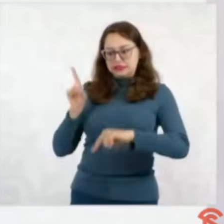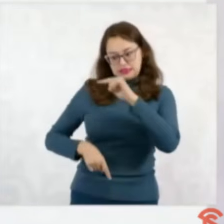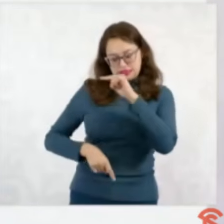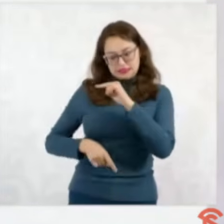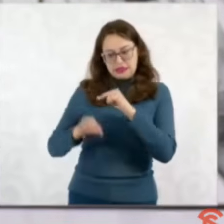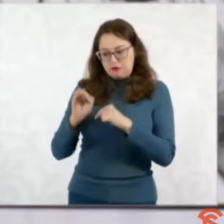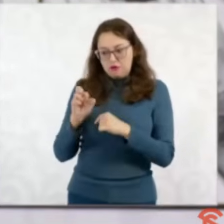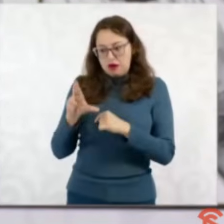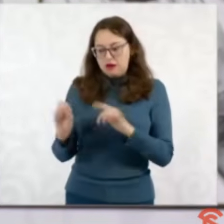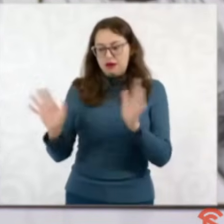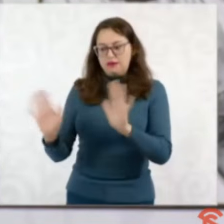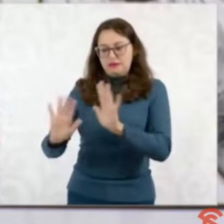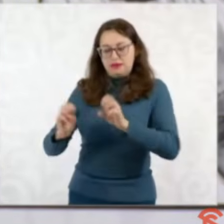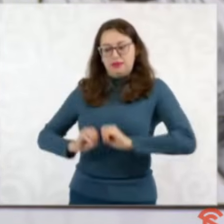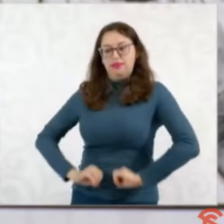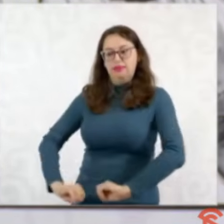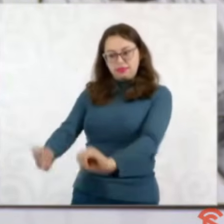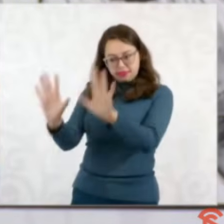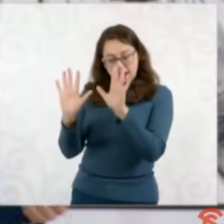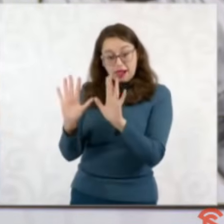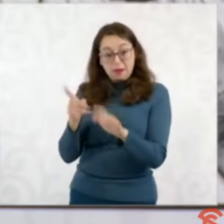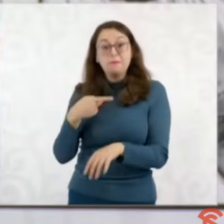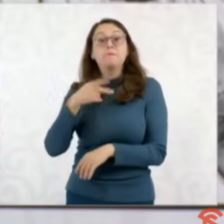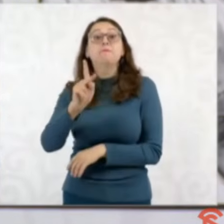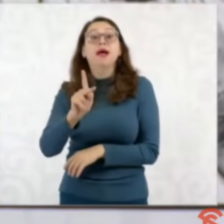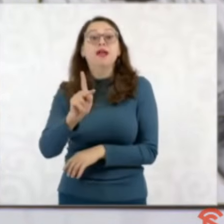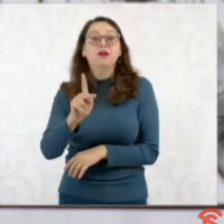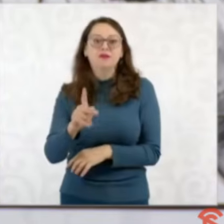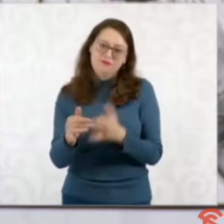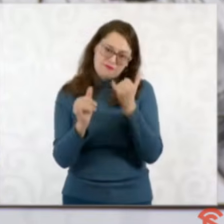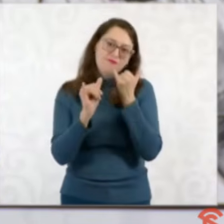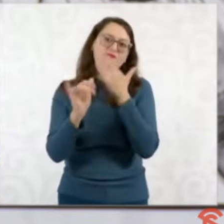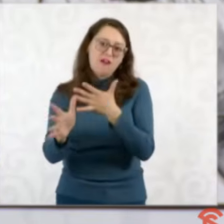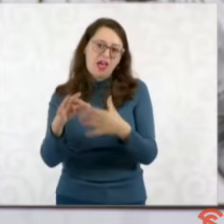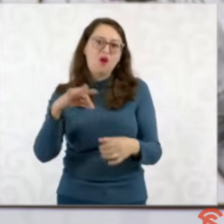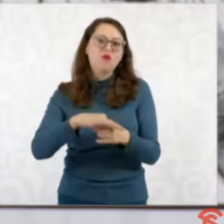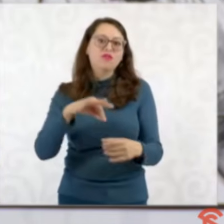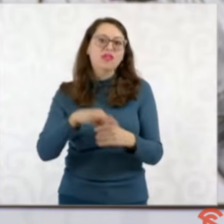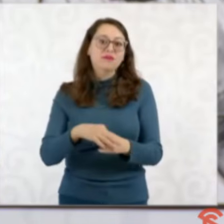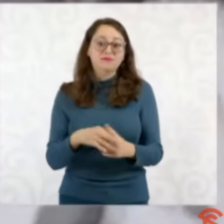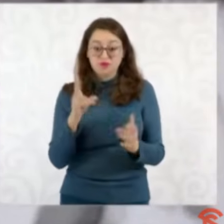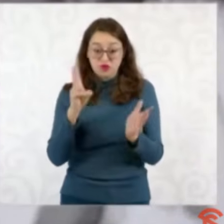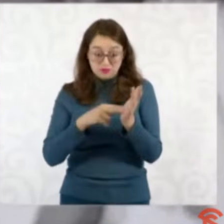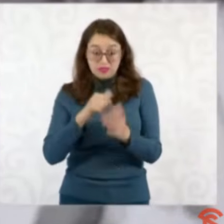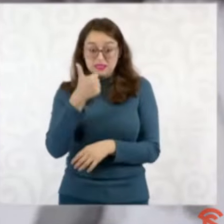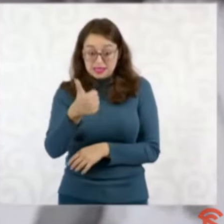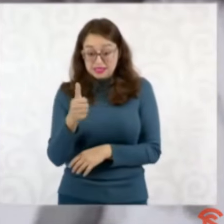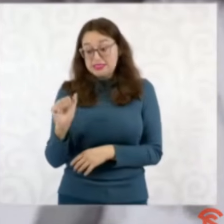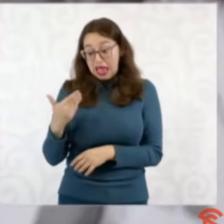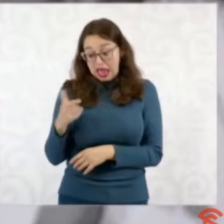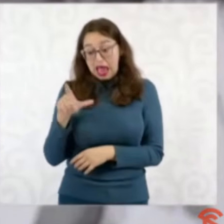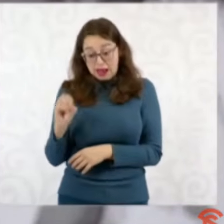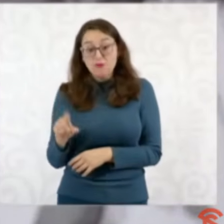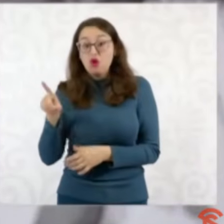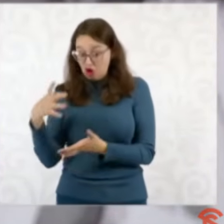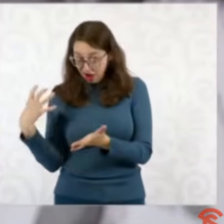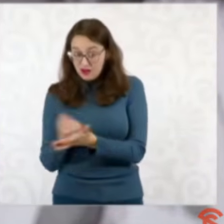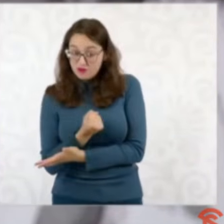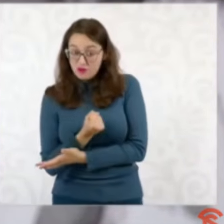del 2006. López Obrador debería de haber sido presidente en el 2006.